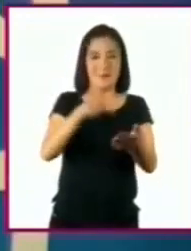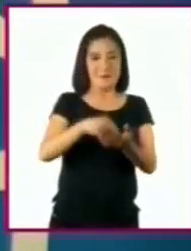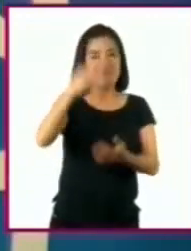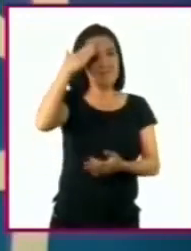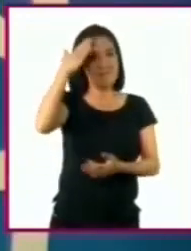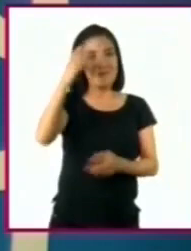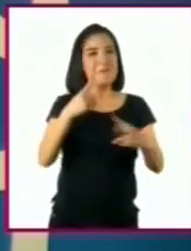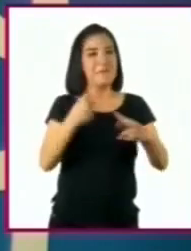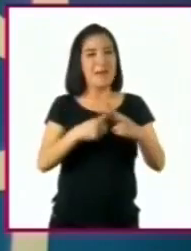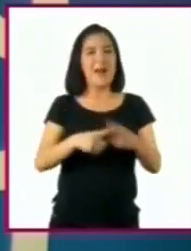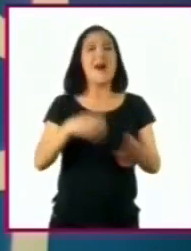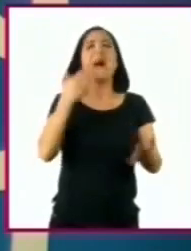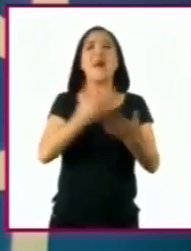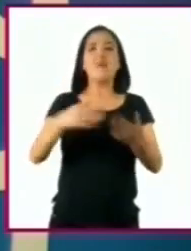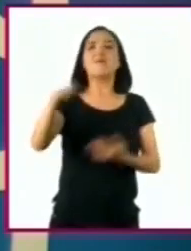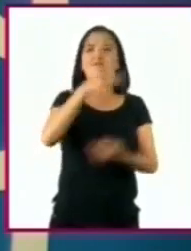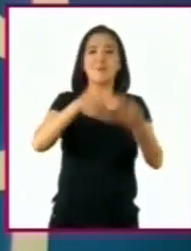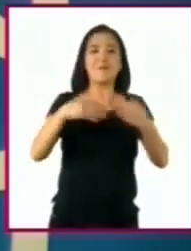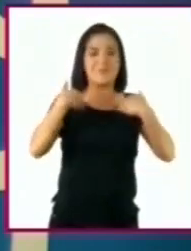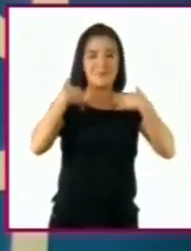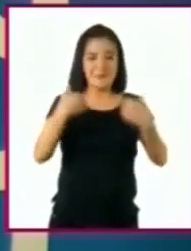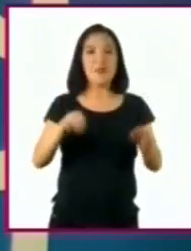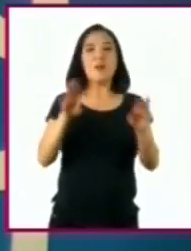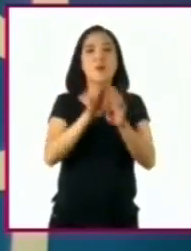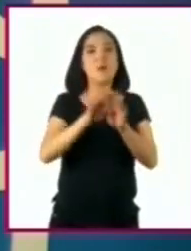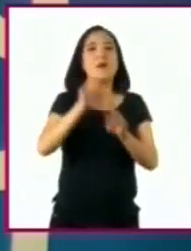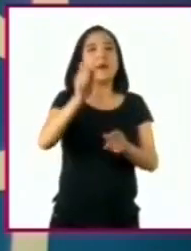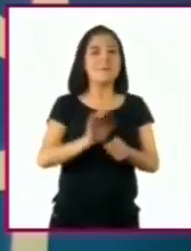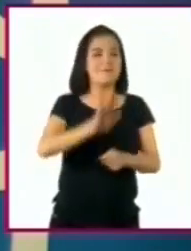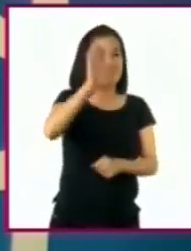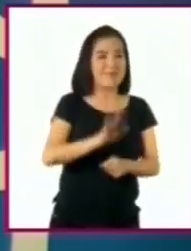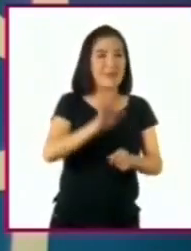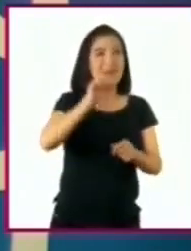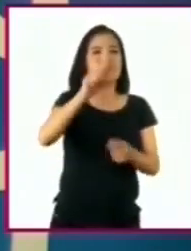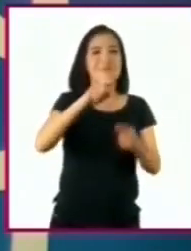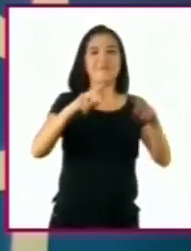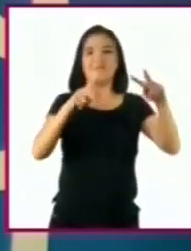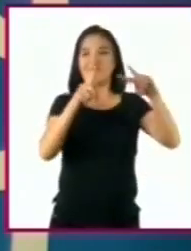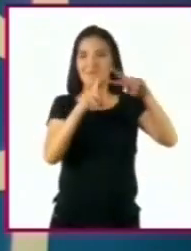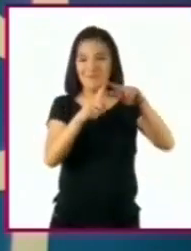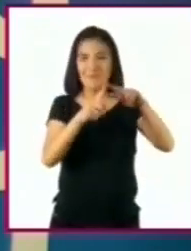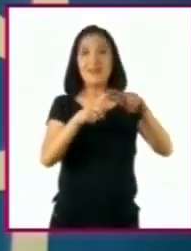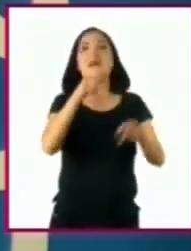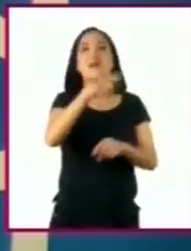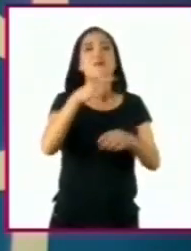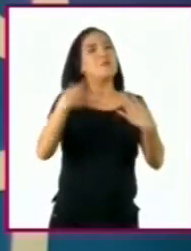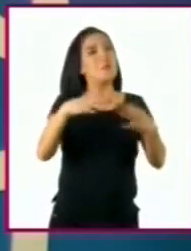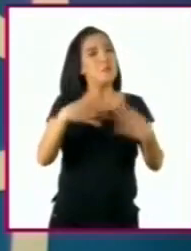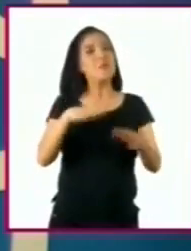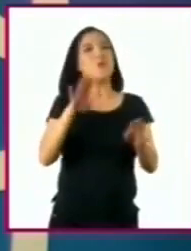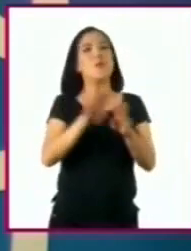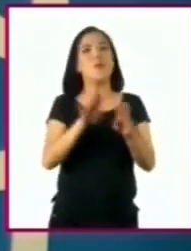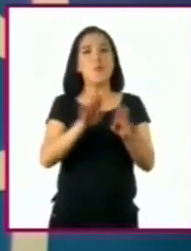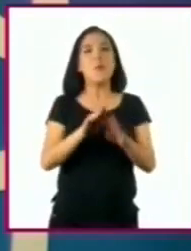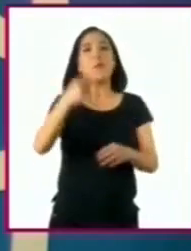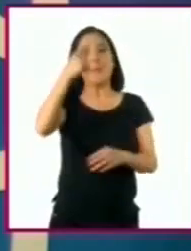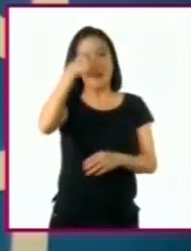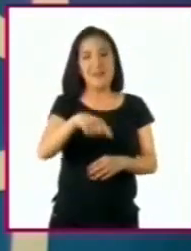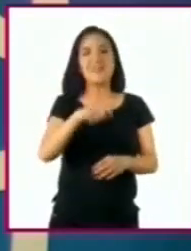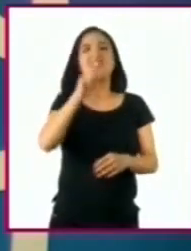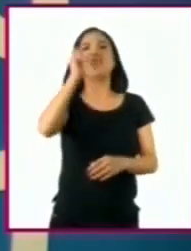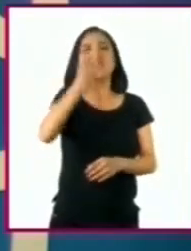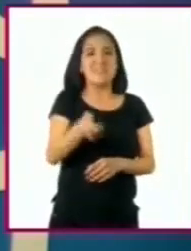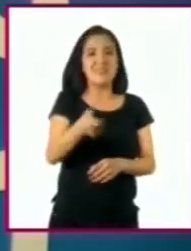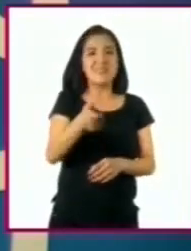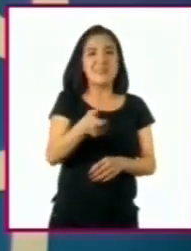podemos comprender que la semejanza de triángulos es una herramienta muy poderosa para garantizar ya sea